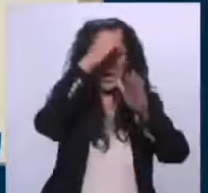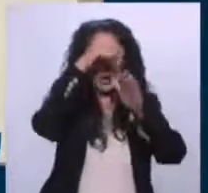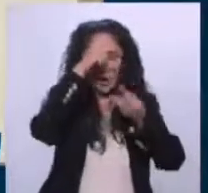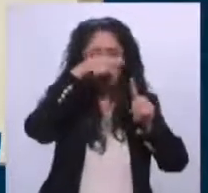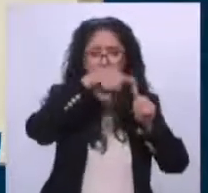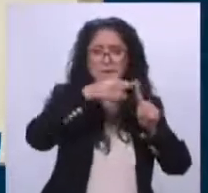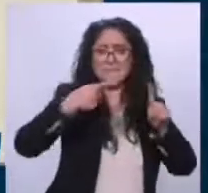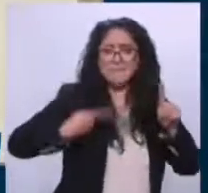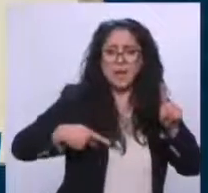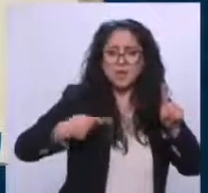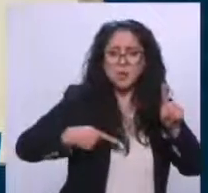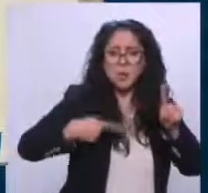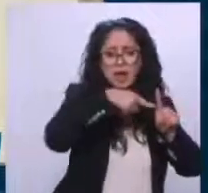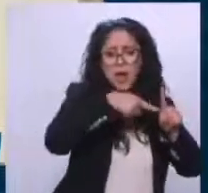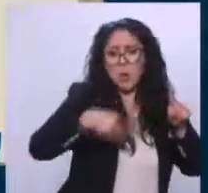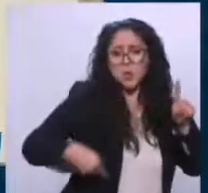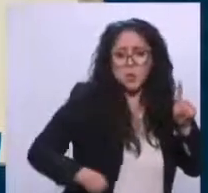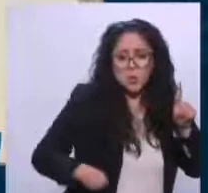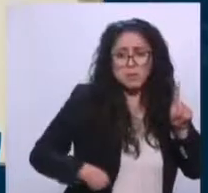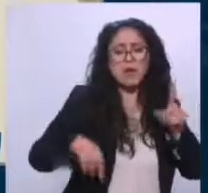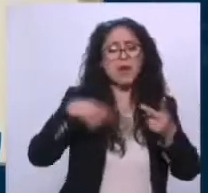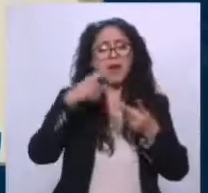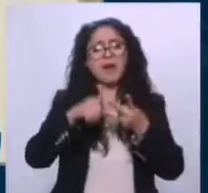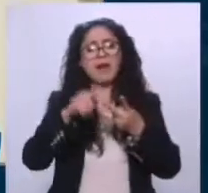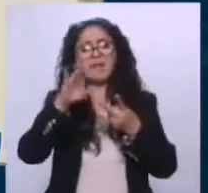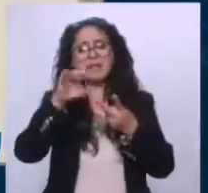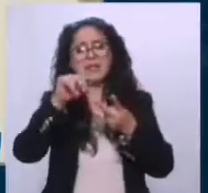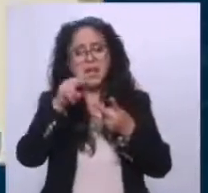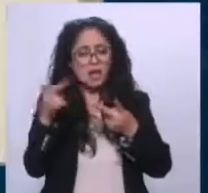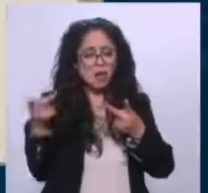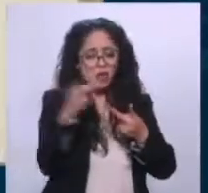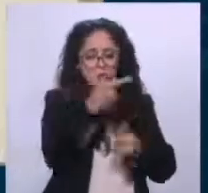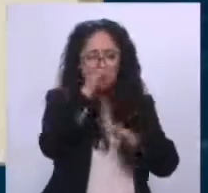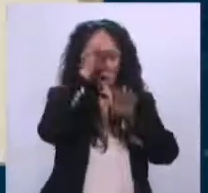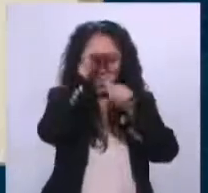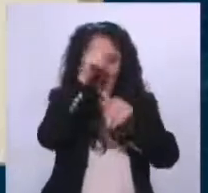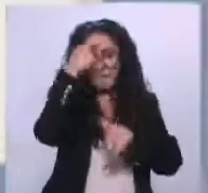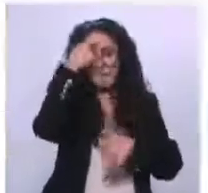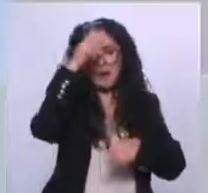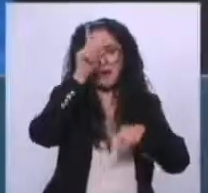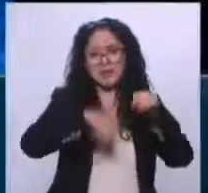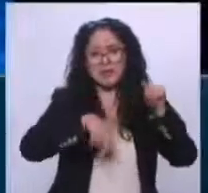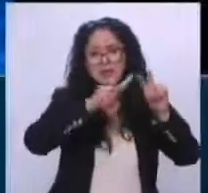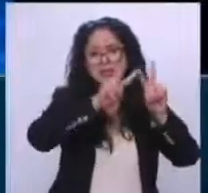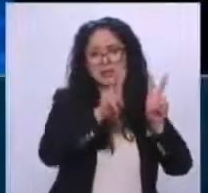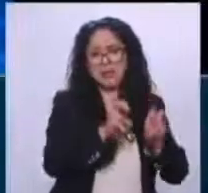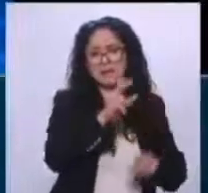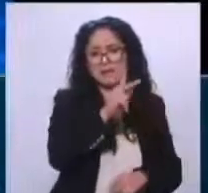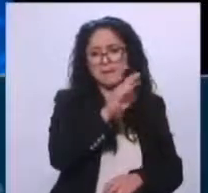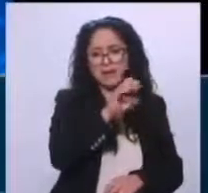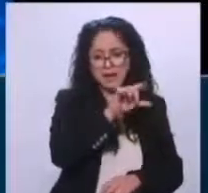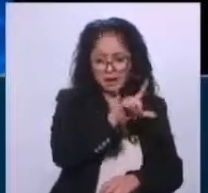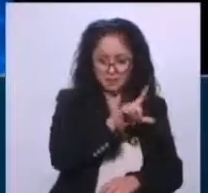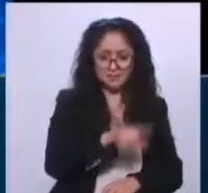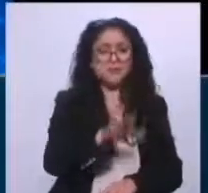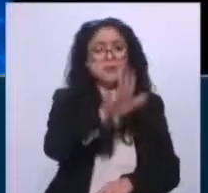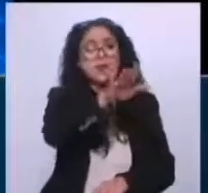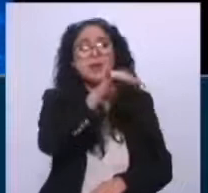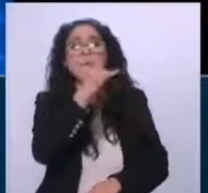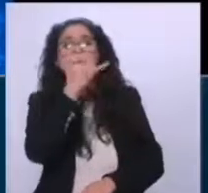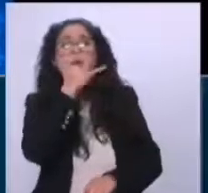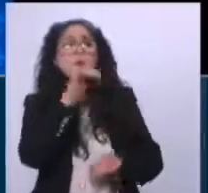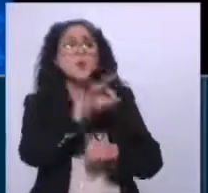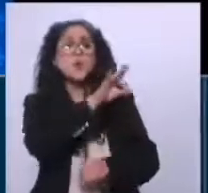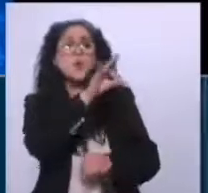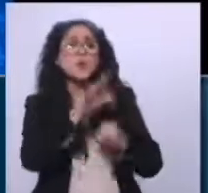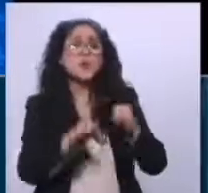la fiscalía para poder dar terminación al procedimiento penal. Finalmente, abogado, sobre el caso de Mario Marín, aquí